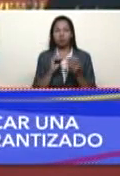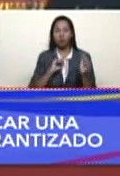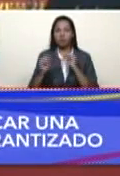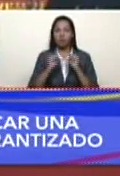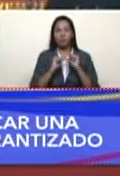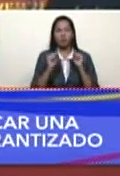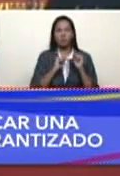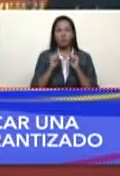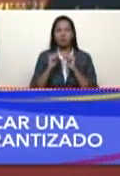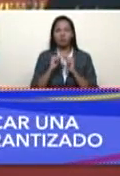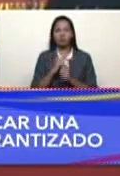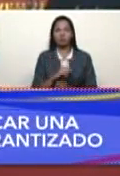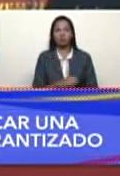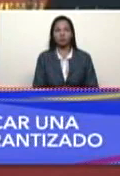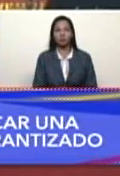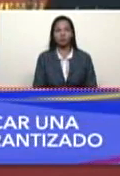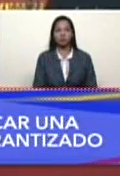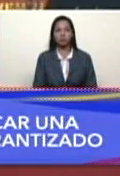movimiento